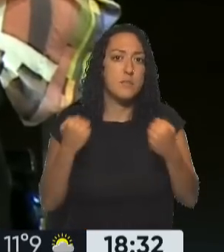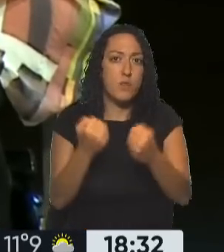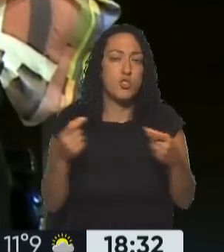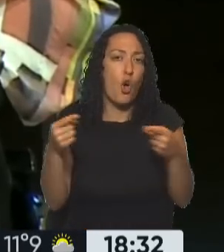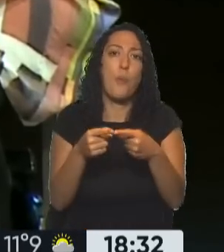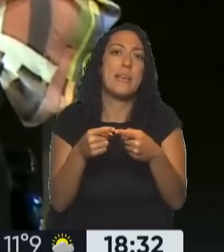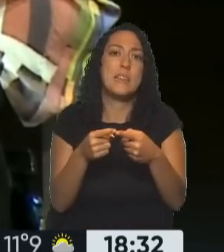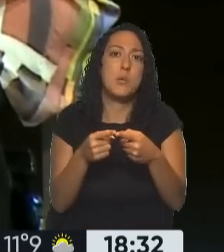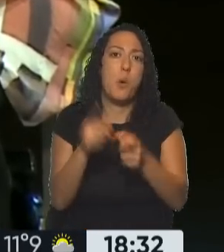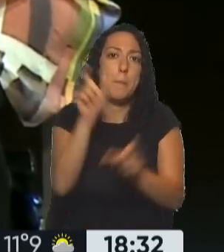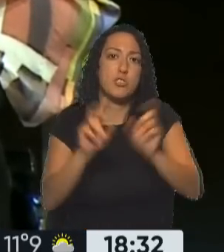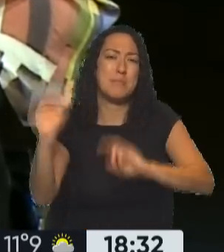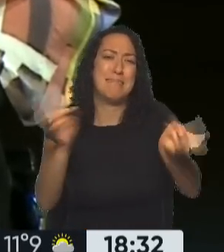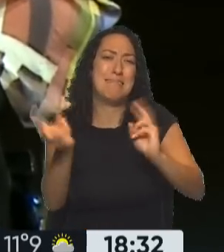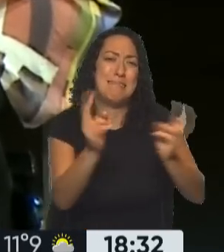Argentina.